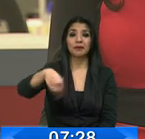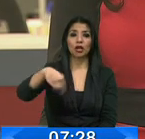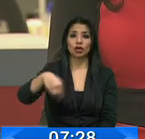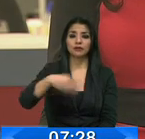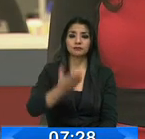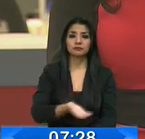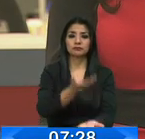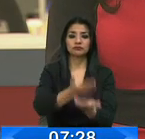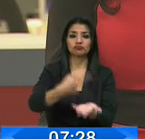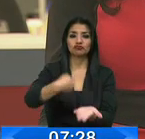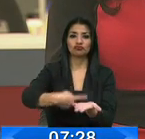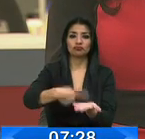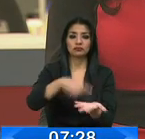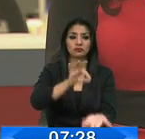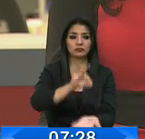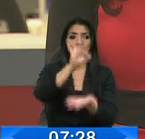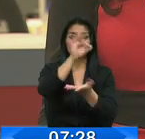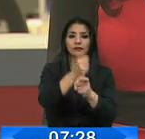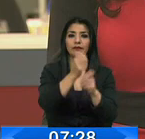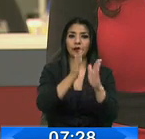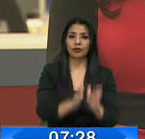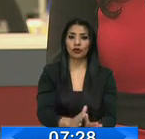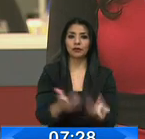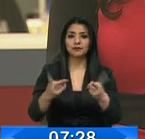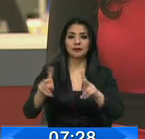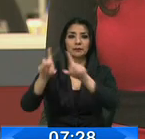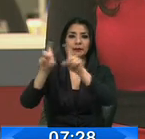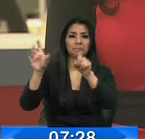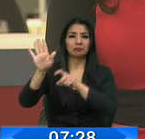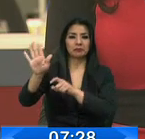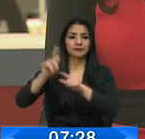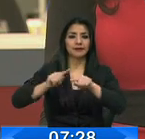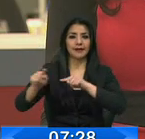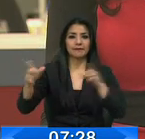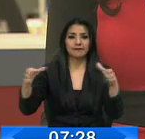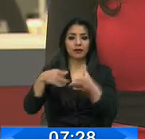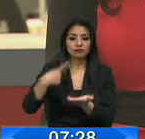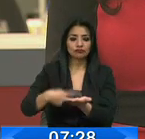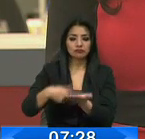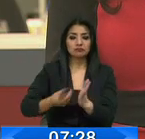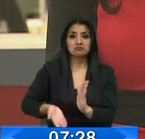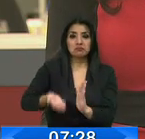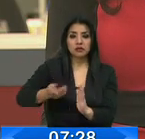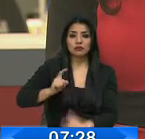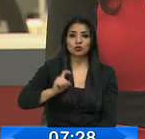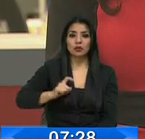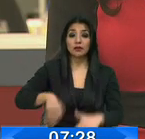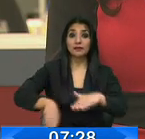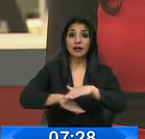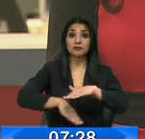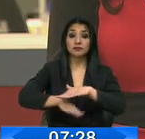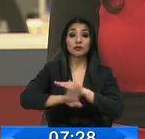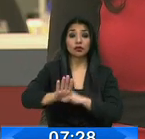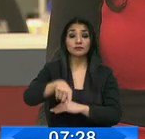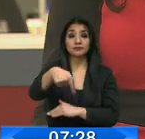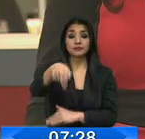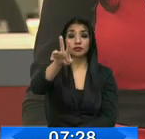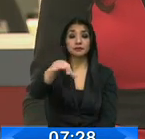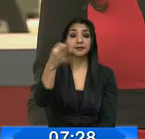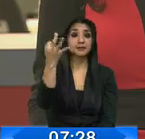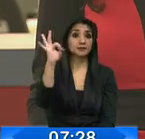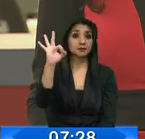una reunión entre representantes de trabajadores y empleadores para analizar el aumento al salario básico unificado para el